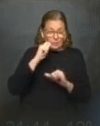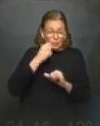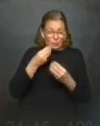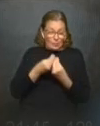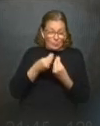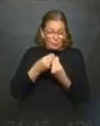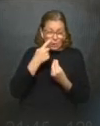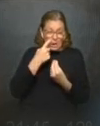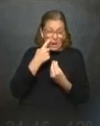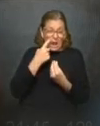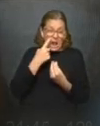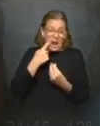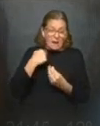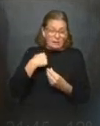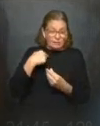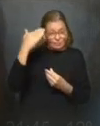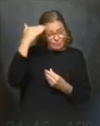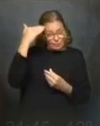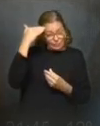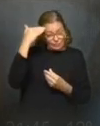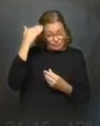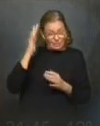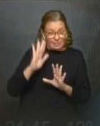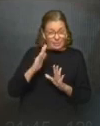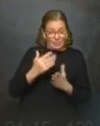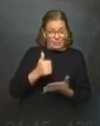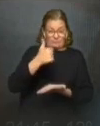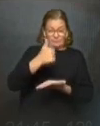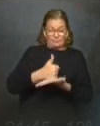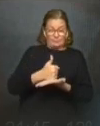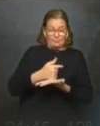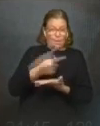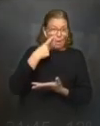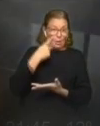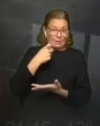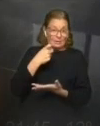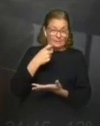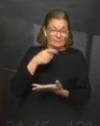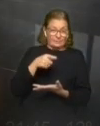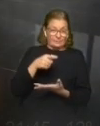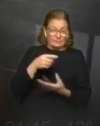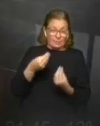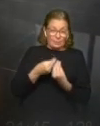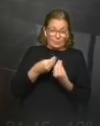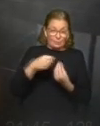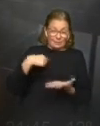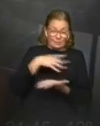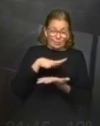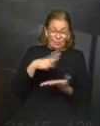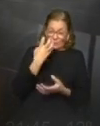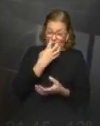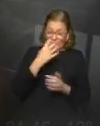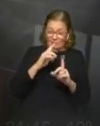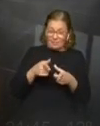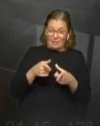bien yo soy consciente también de la exposición que tomo, he tenido lamentablemente situaciones muy feas